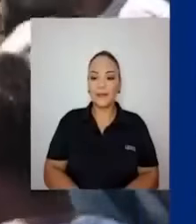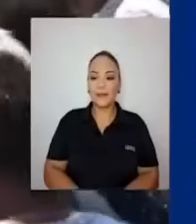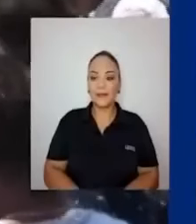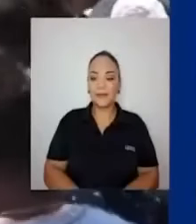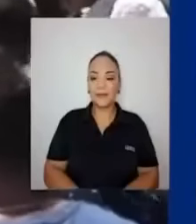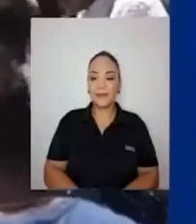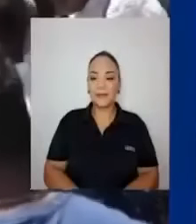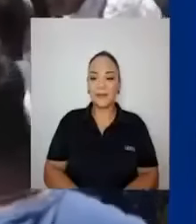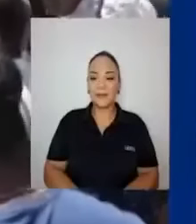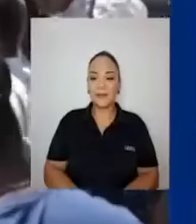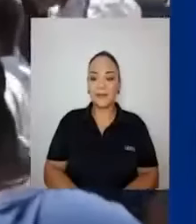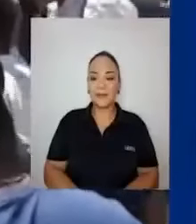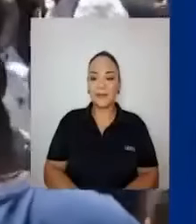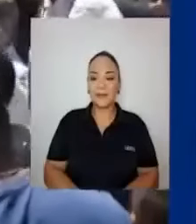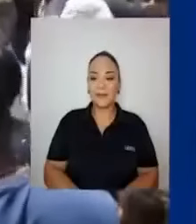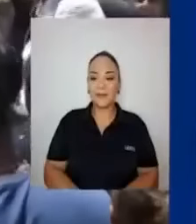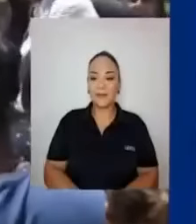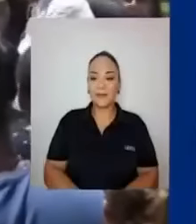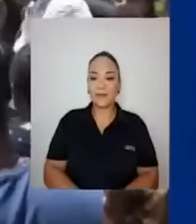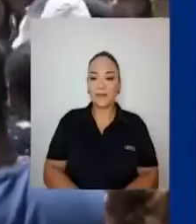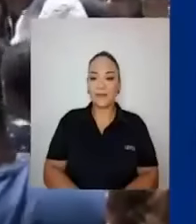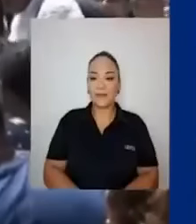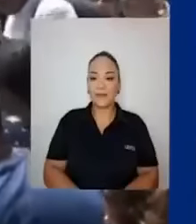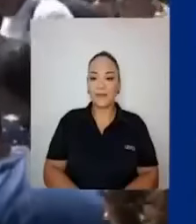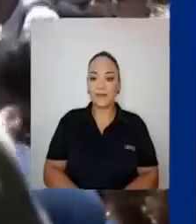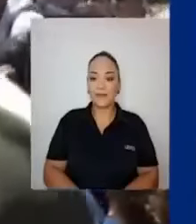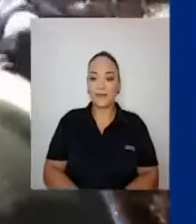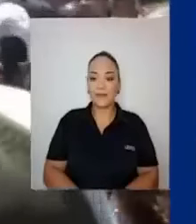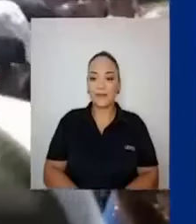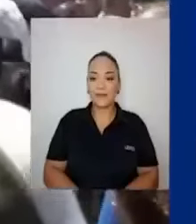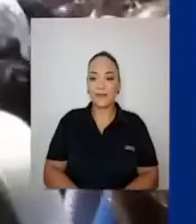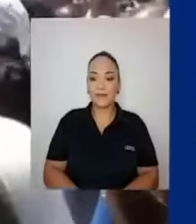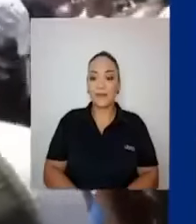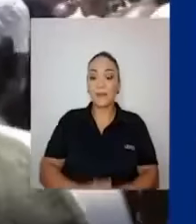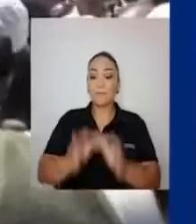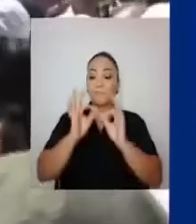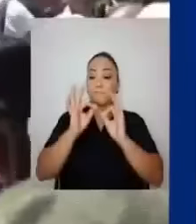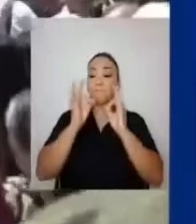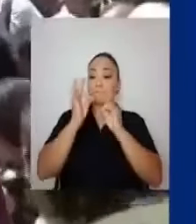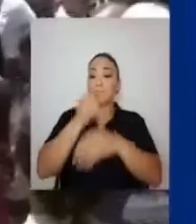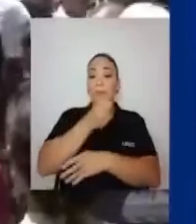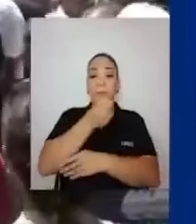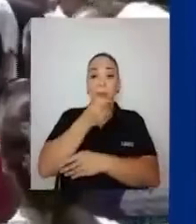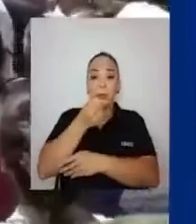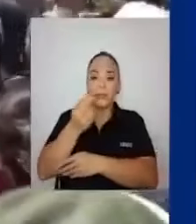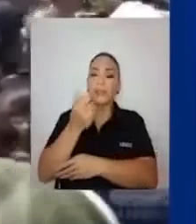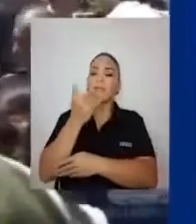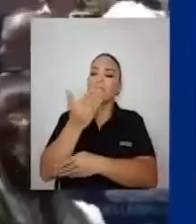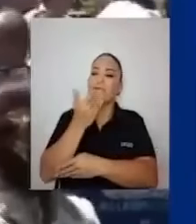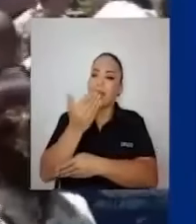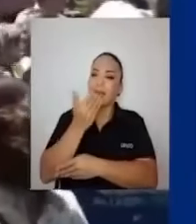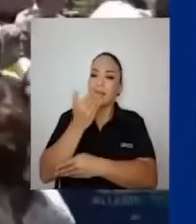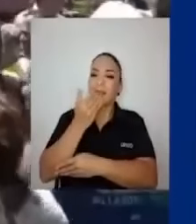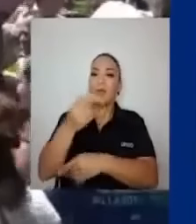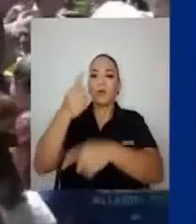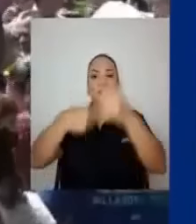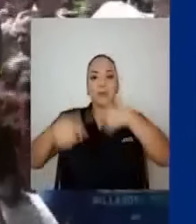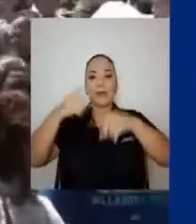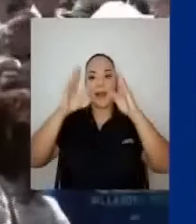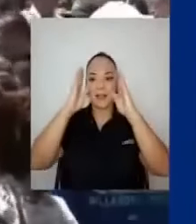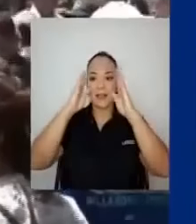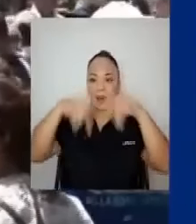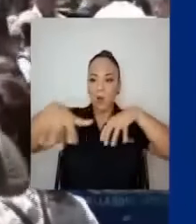inaceptables. A ver, yo creo que tenemos la piel muy sensible, don Javier. A ver, a los diputados les encanta venir y